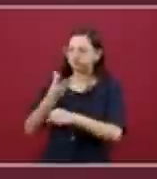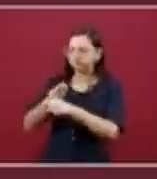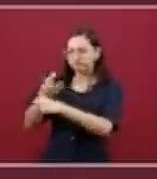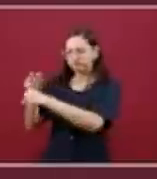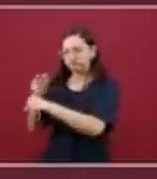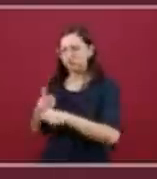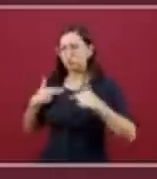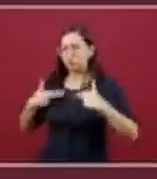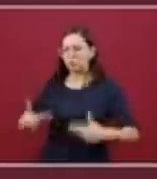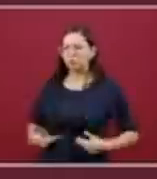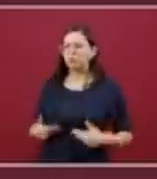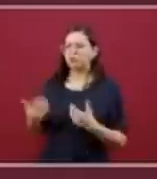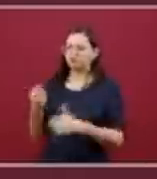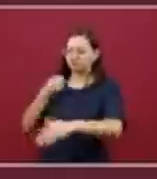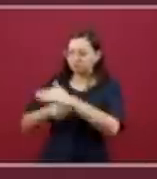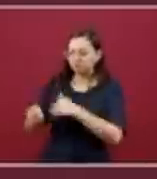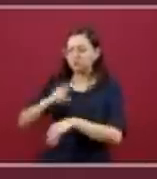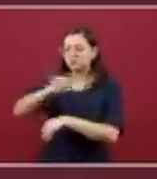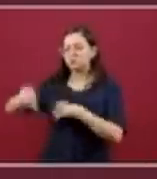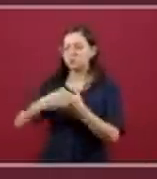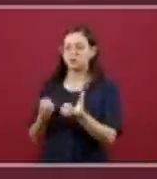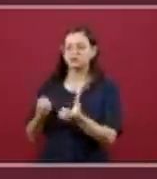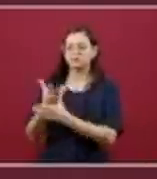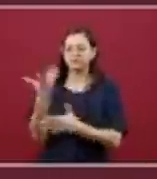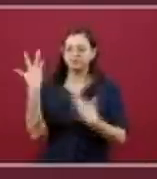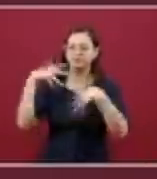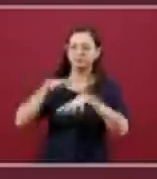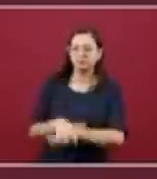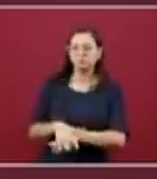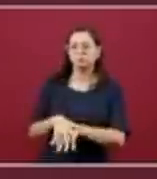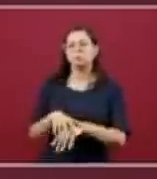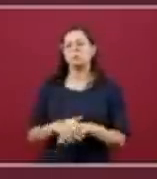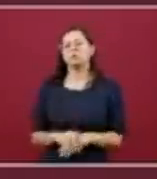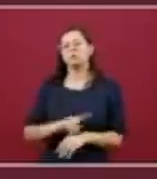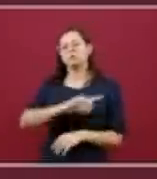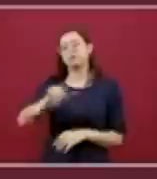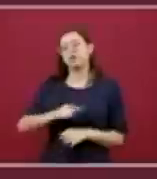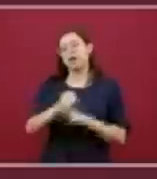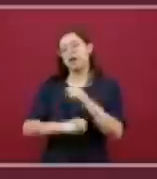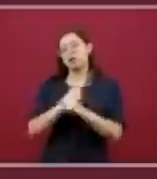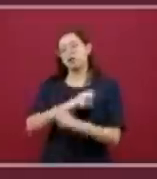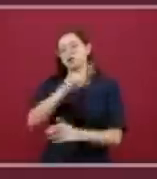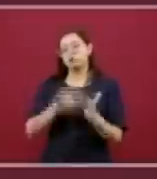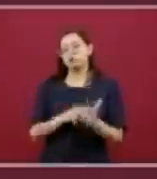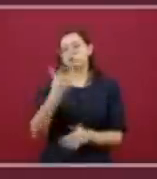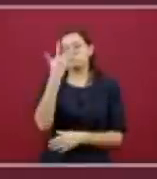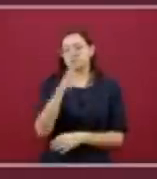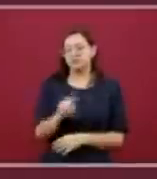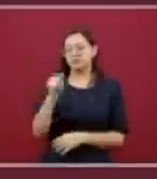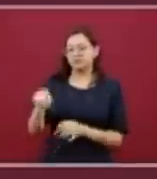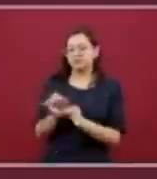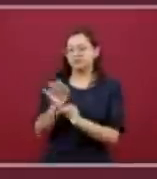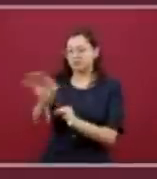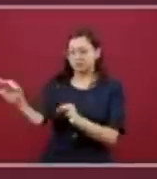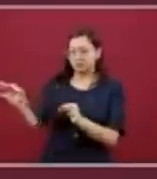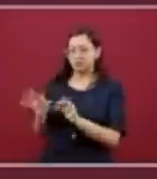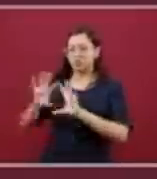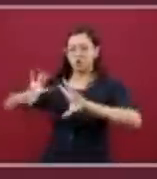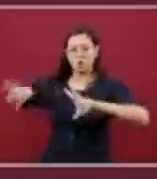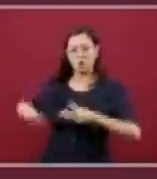2010 se destinó el archipiélago formalmente como un complejo penitenciario.